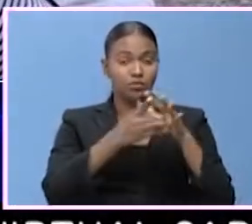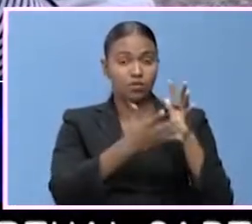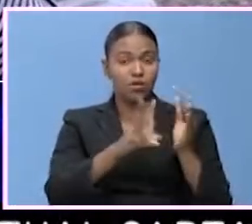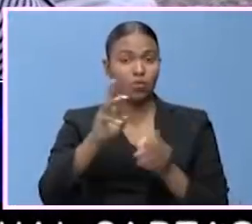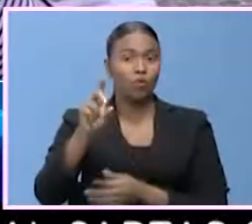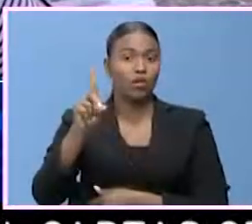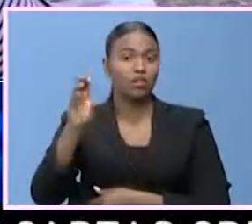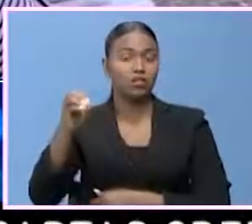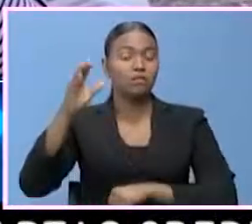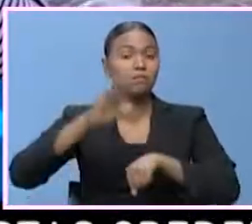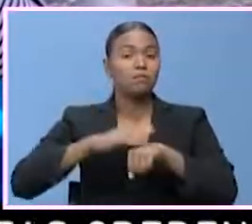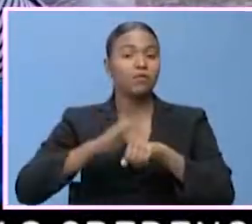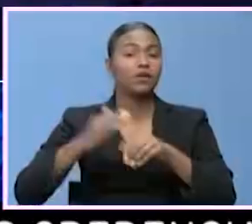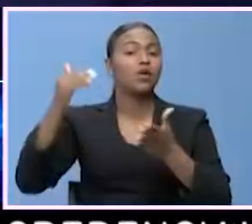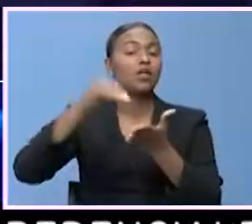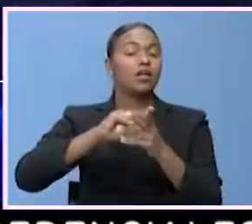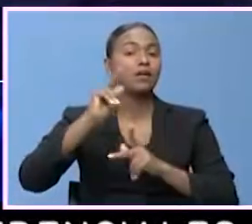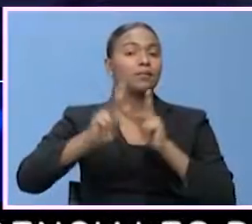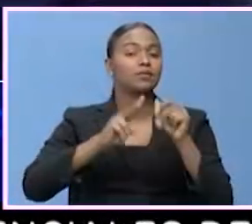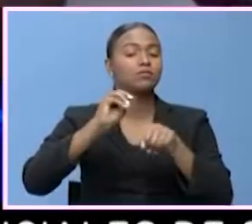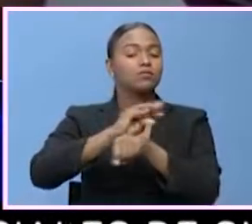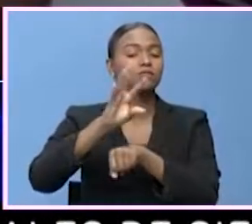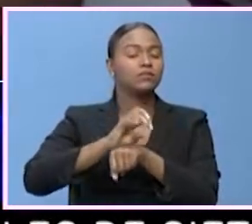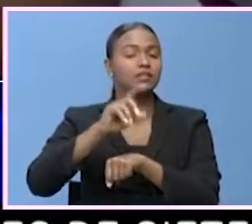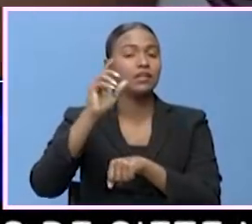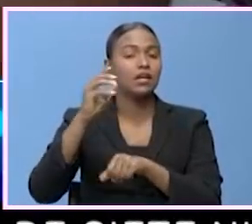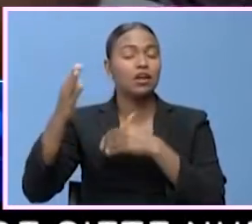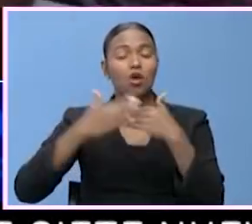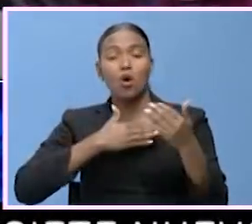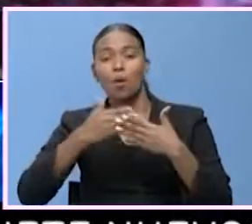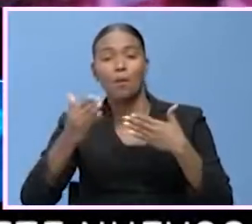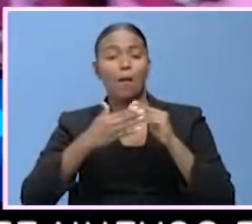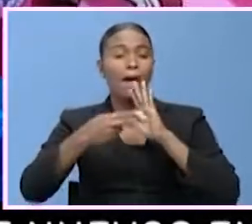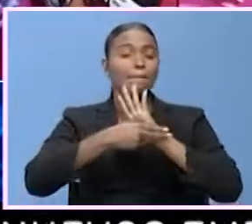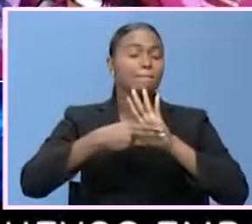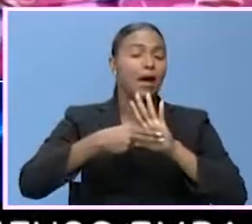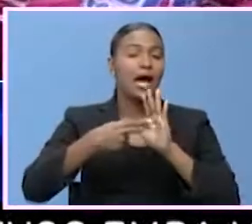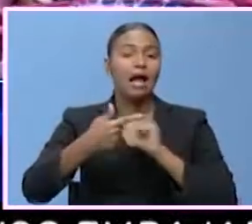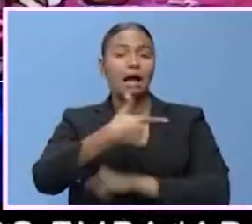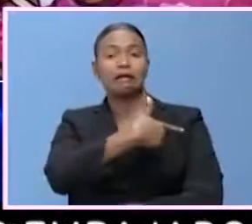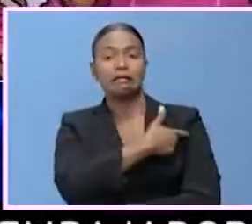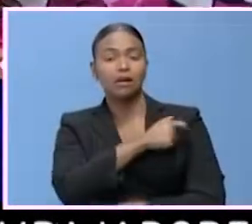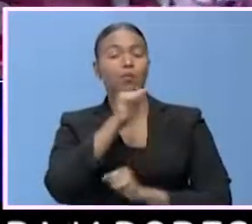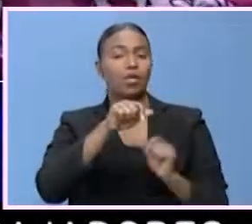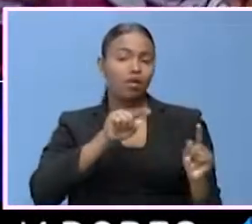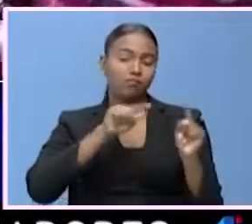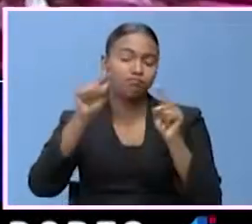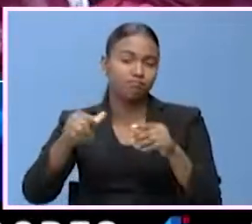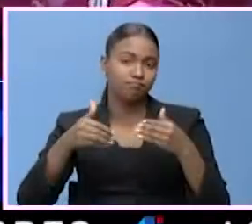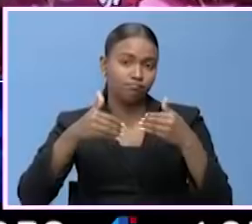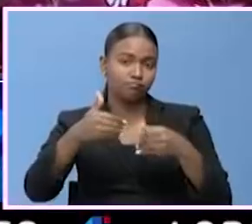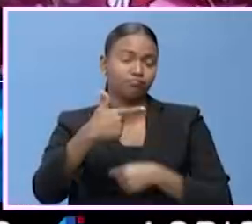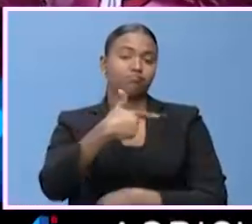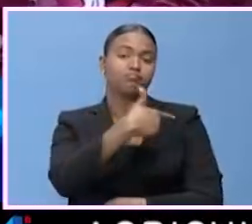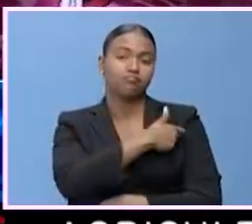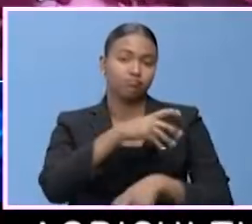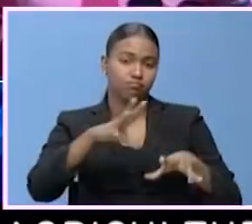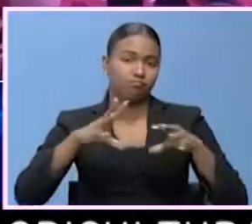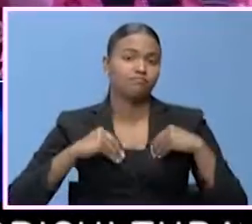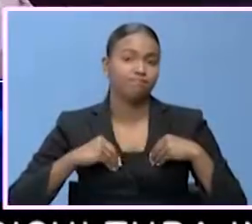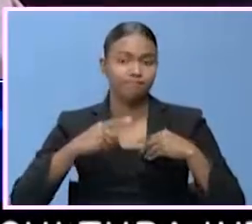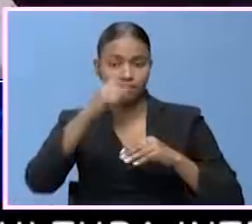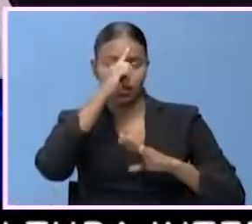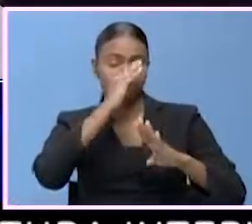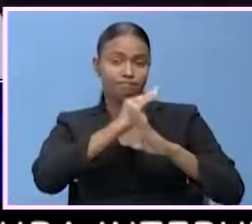Ariel Suero reiteró su llamado a la población a que, sin importar la marca de vacuna, acudan al llamado de vacunación contra el